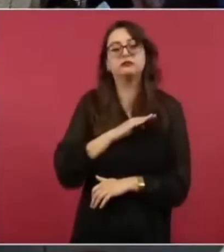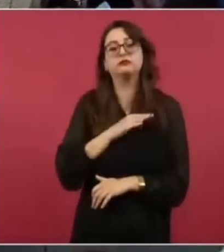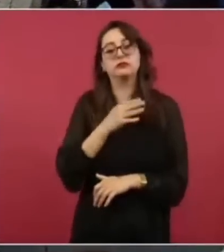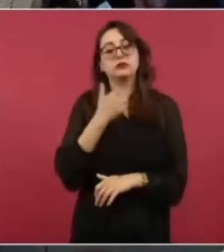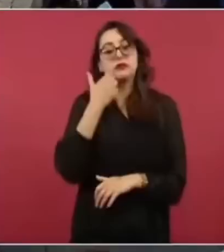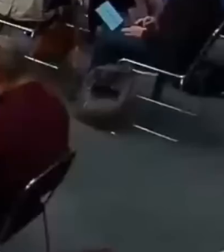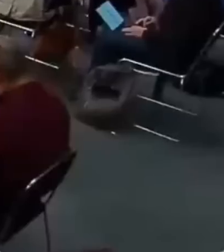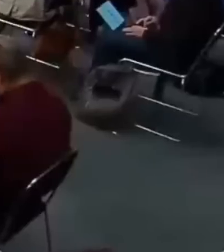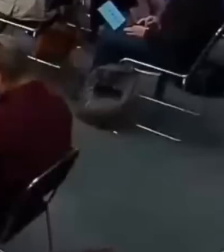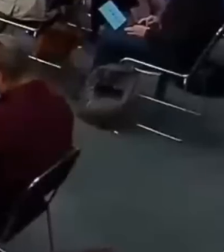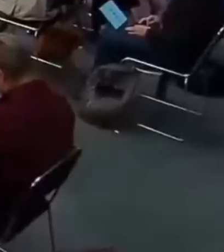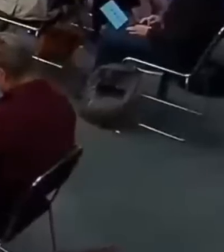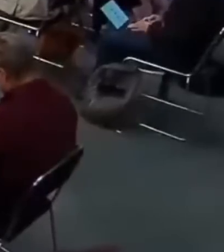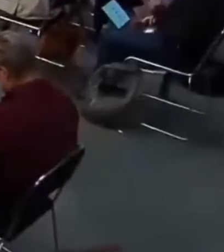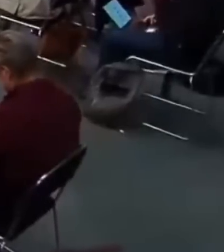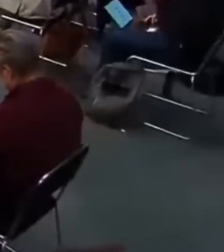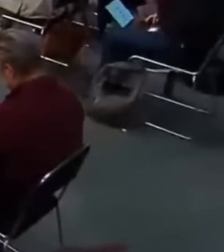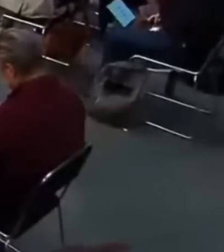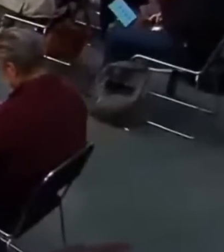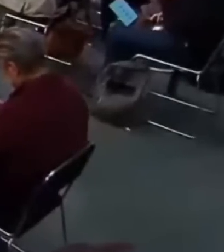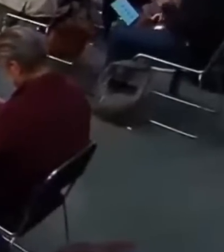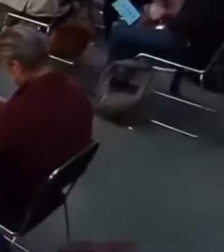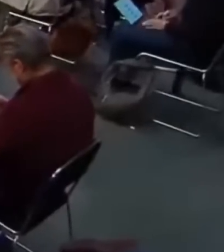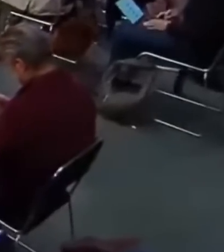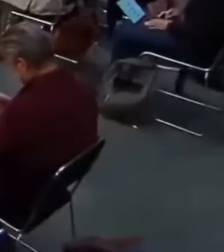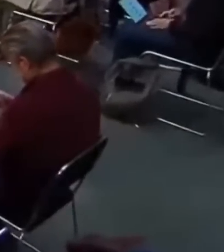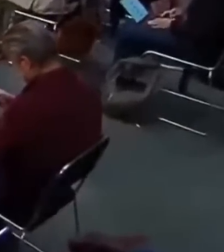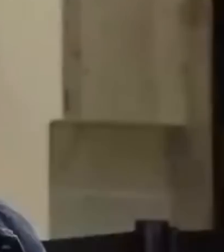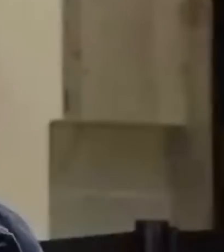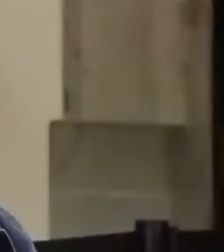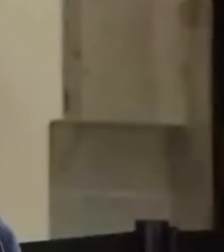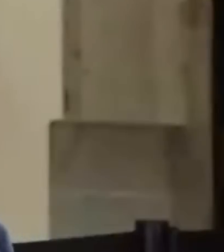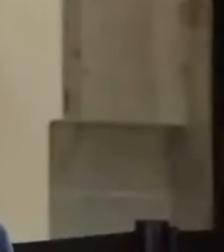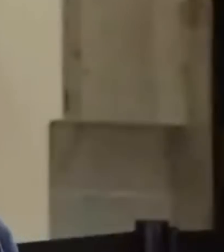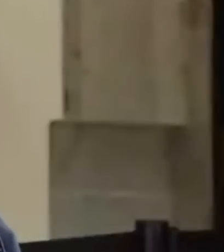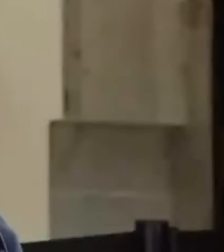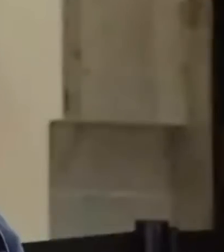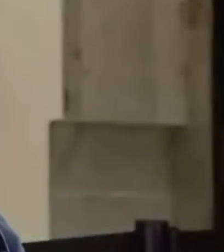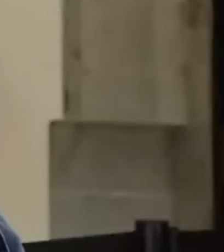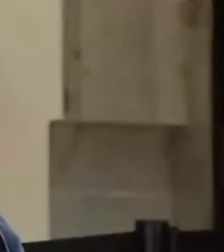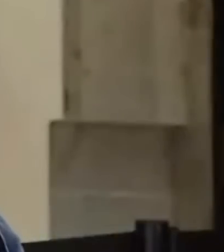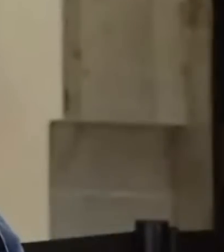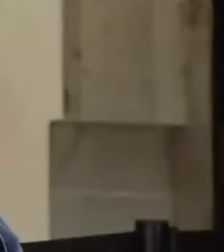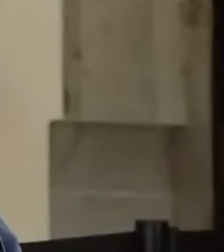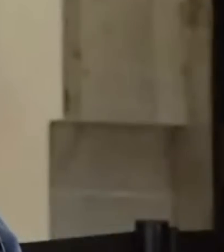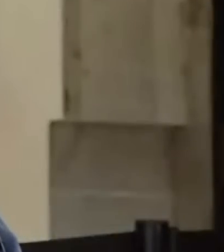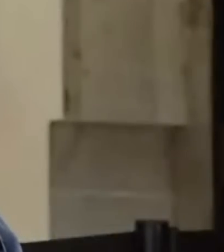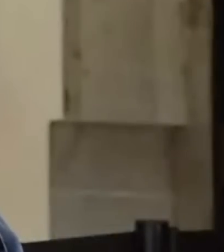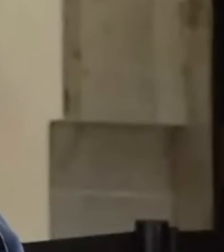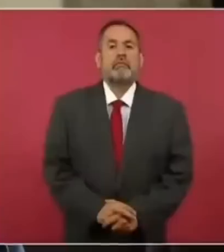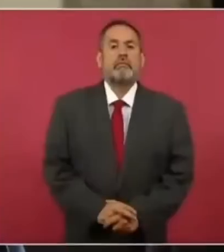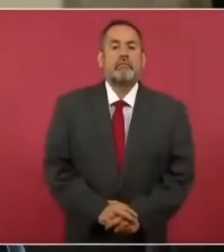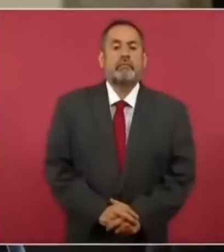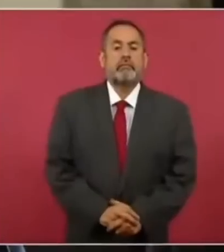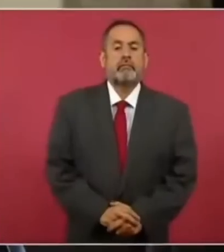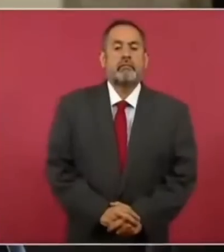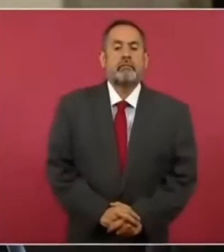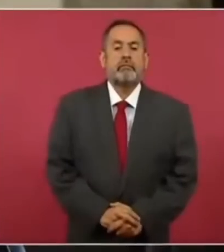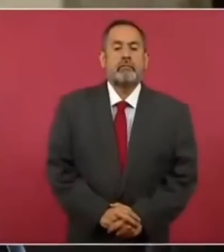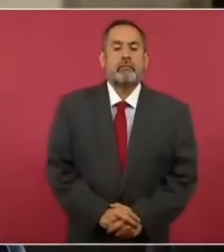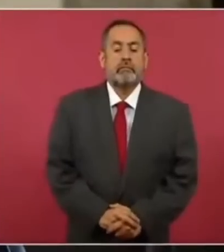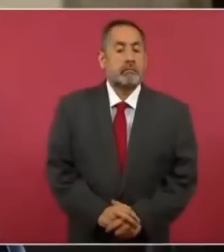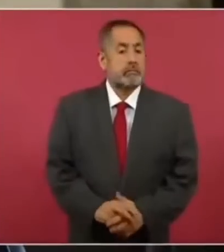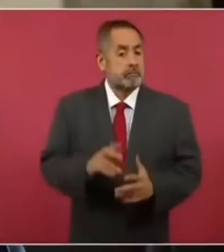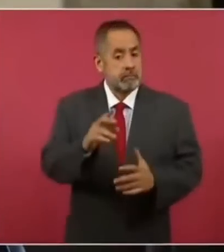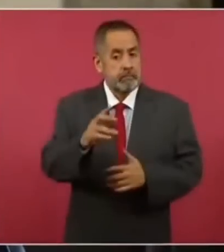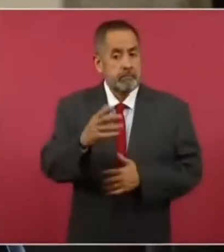de esta situación porque después de que hicimos una denuncia, se ha venido una avalancha de denuncias de gente que dice yo no